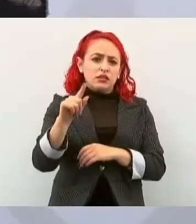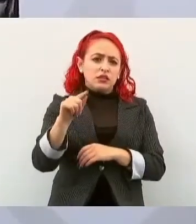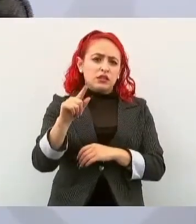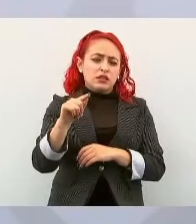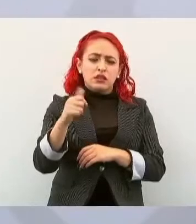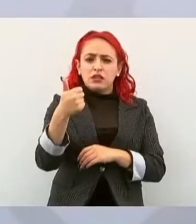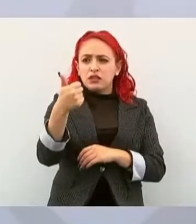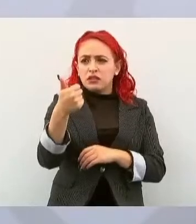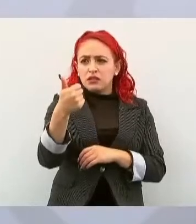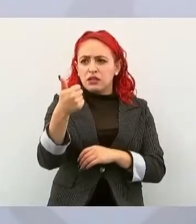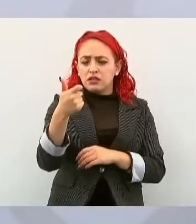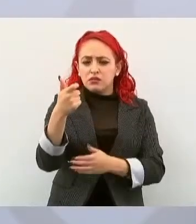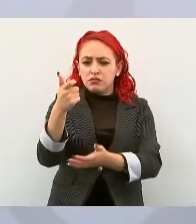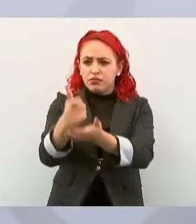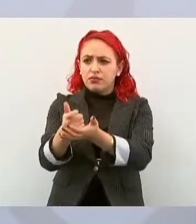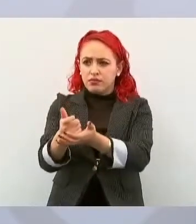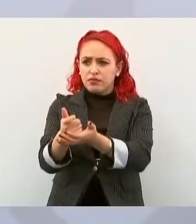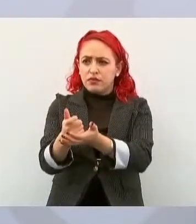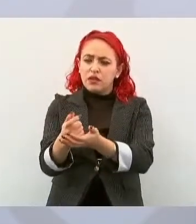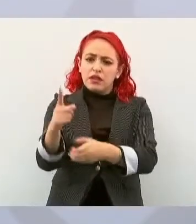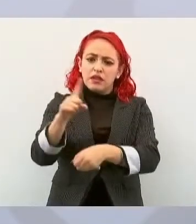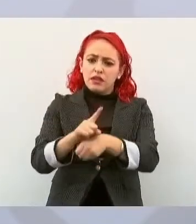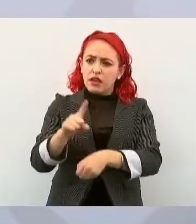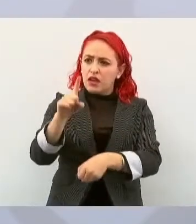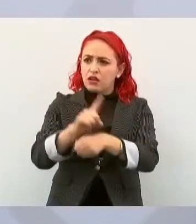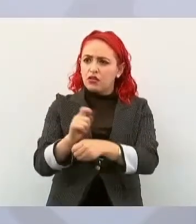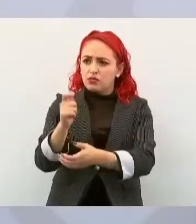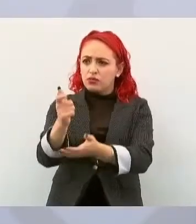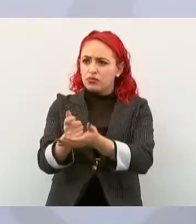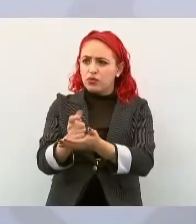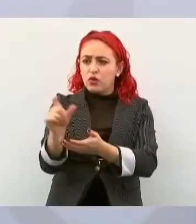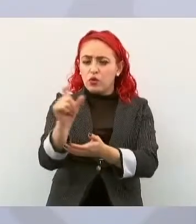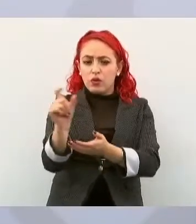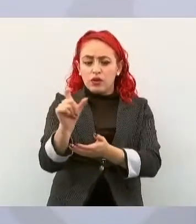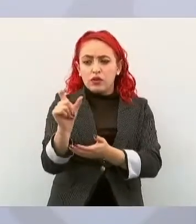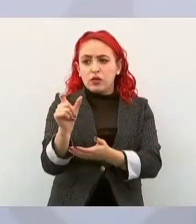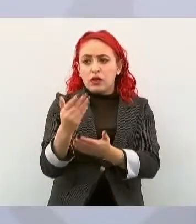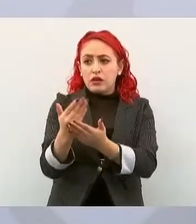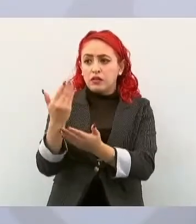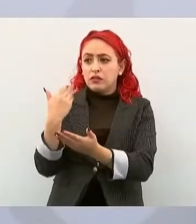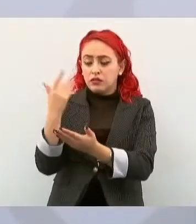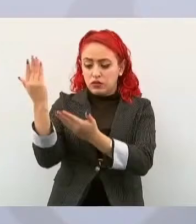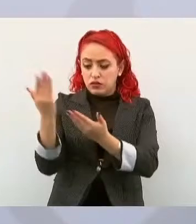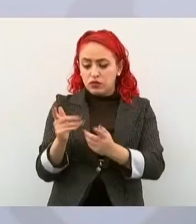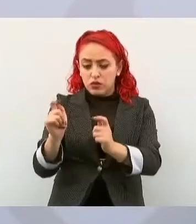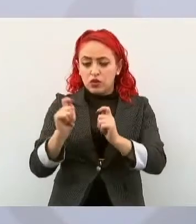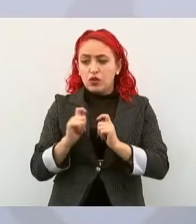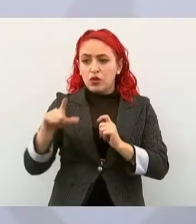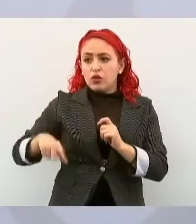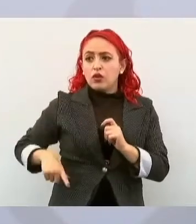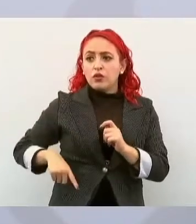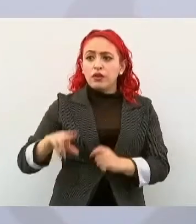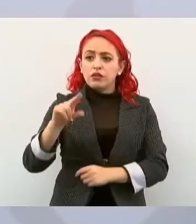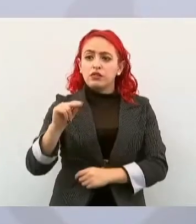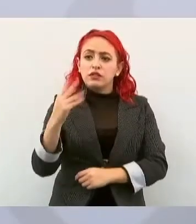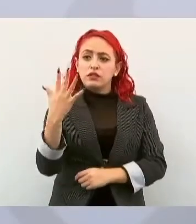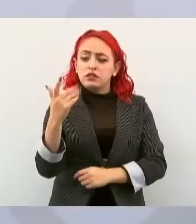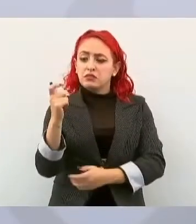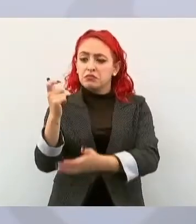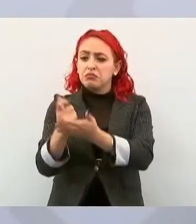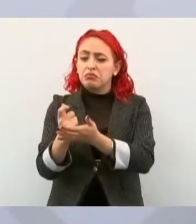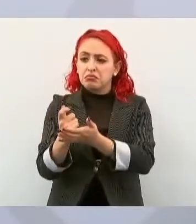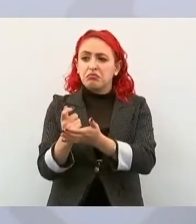176 pesos diarios. Cuando llegamos al gobierno eran 85